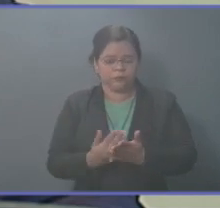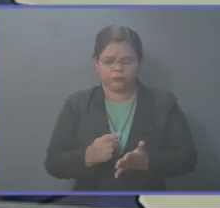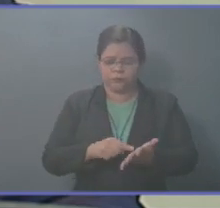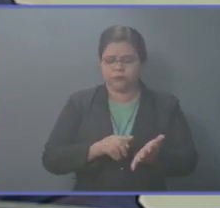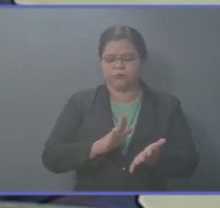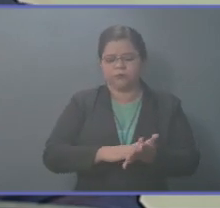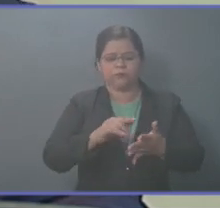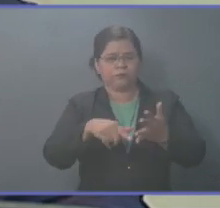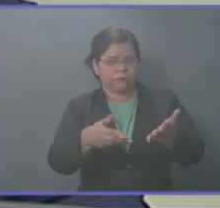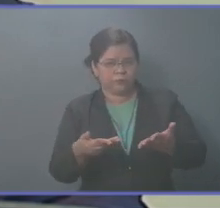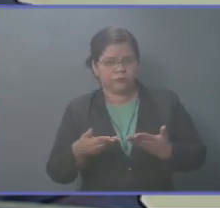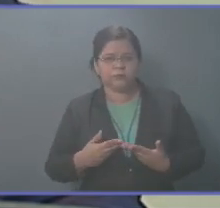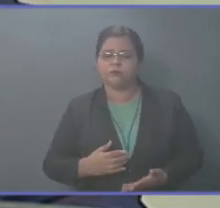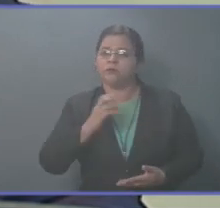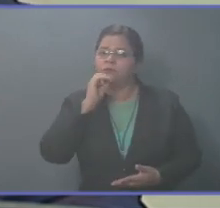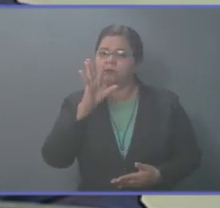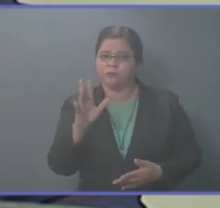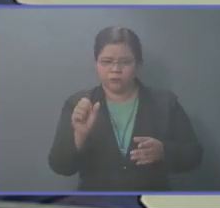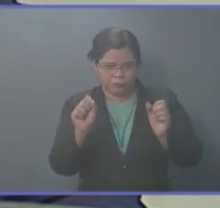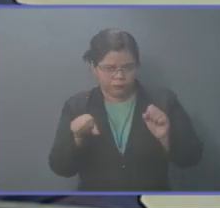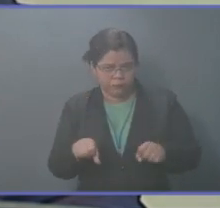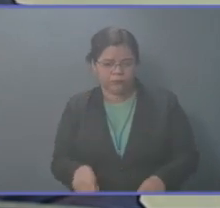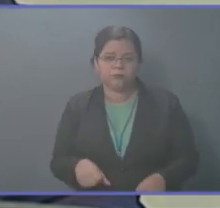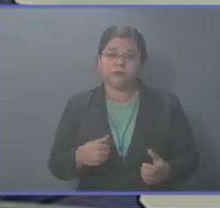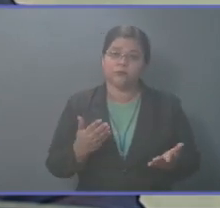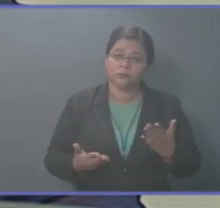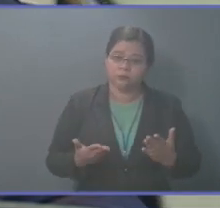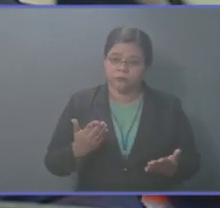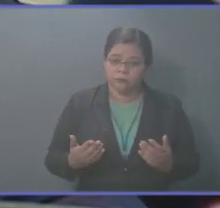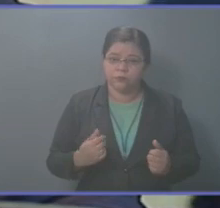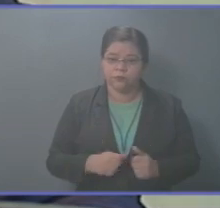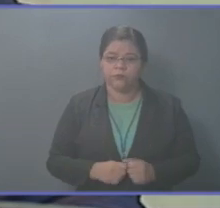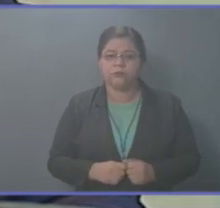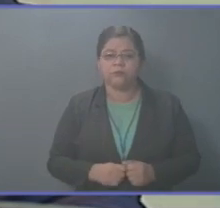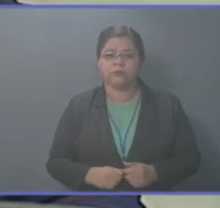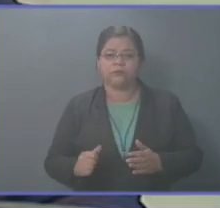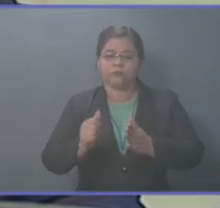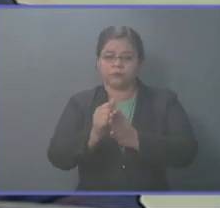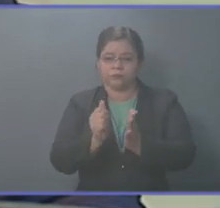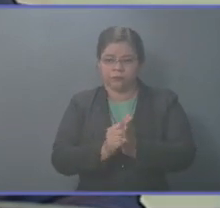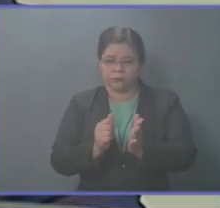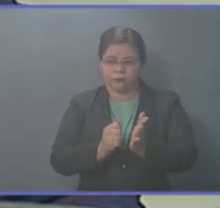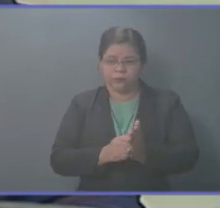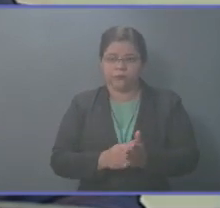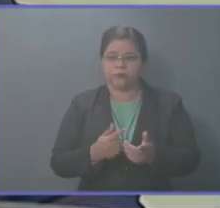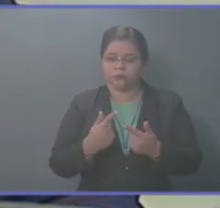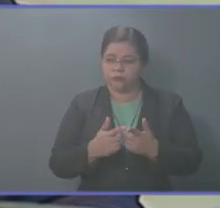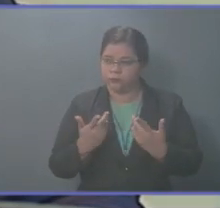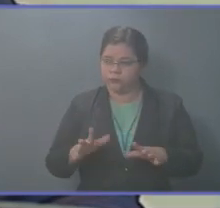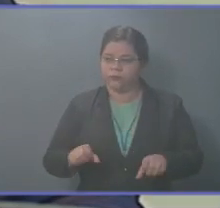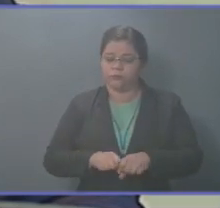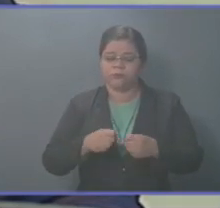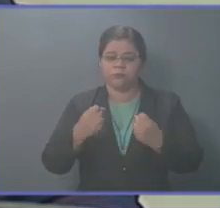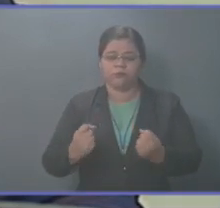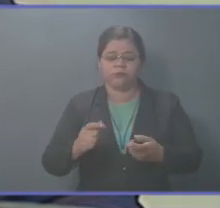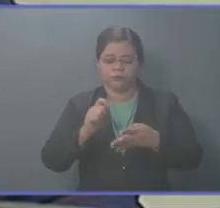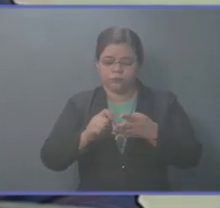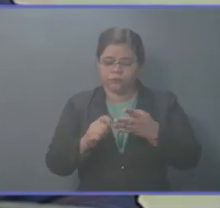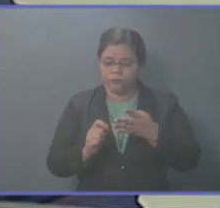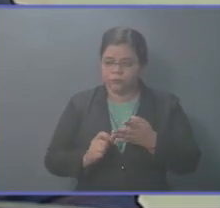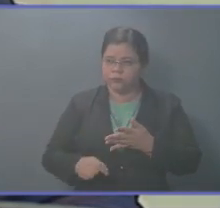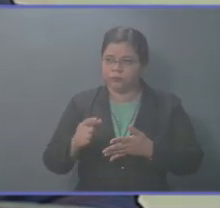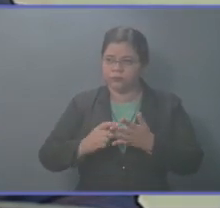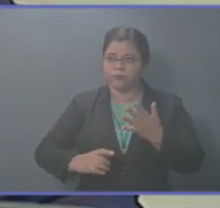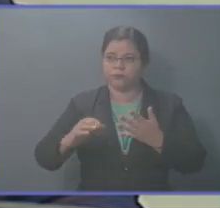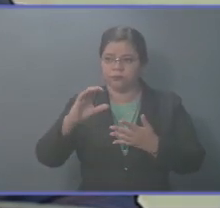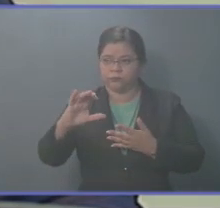se manifiesta en la posibilidad real, razonable y seria que el acto impugnado en efecto vulnera los principios constitucionales de